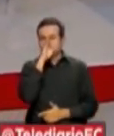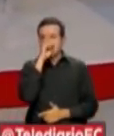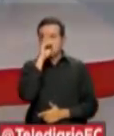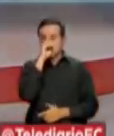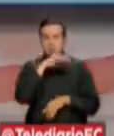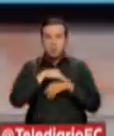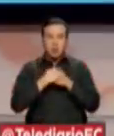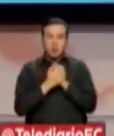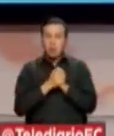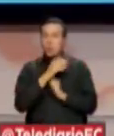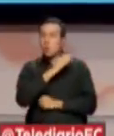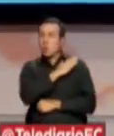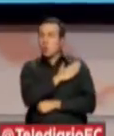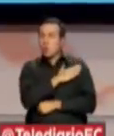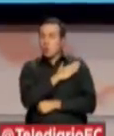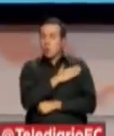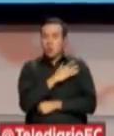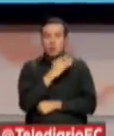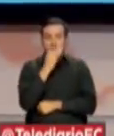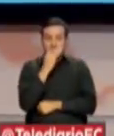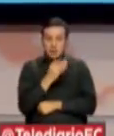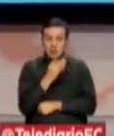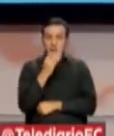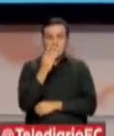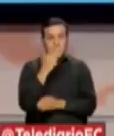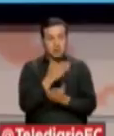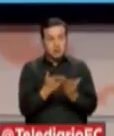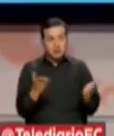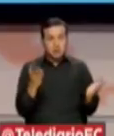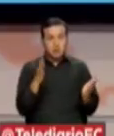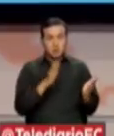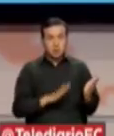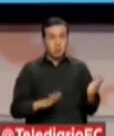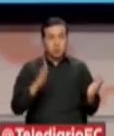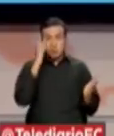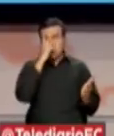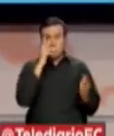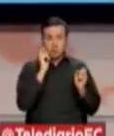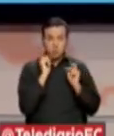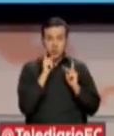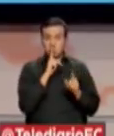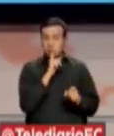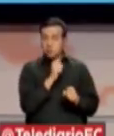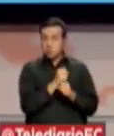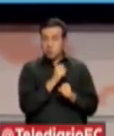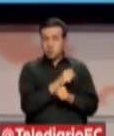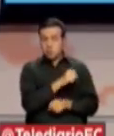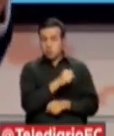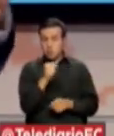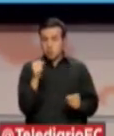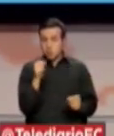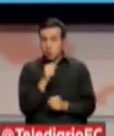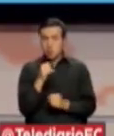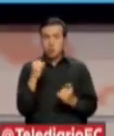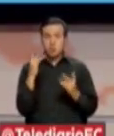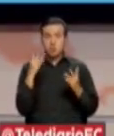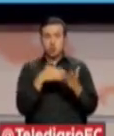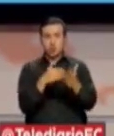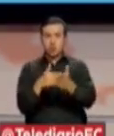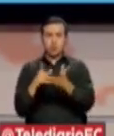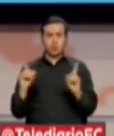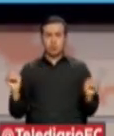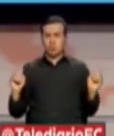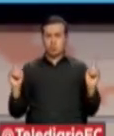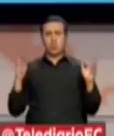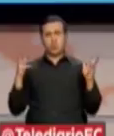componentes pero no se llega a la realidad de darle a nuestro pueblo las oportunidades que se merecen aquí no queremos hacerle daño a nadie